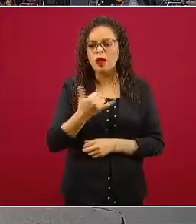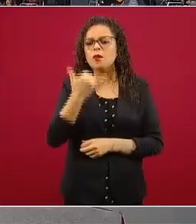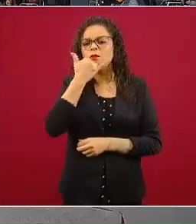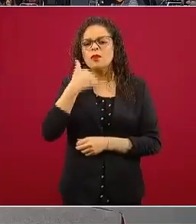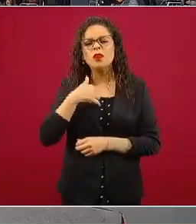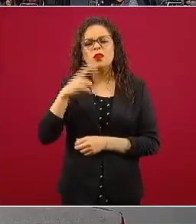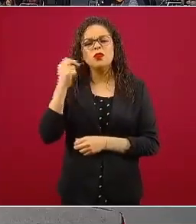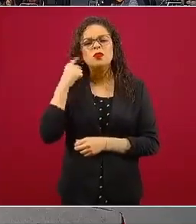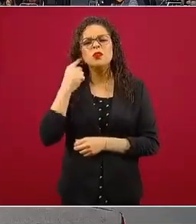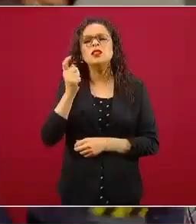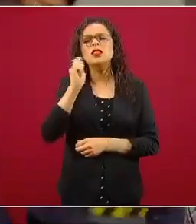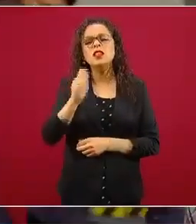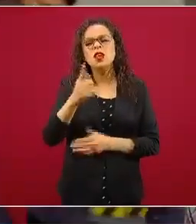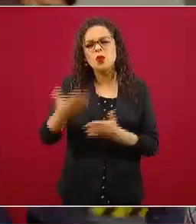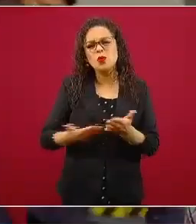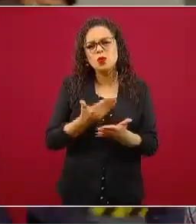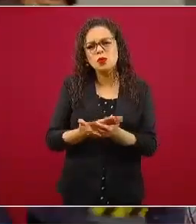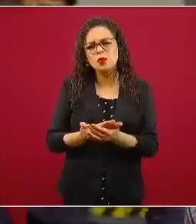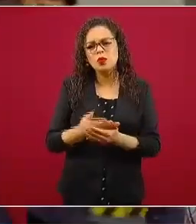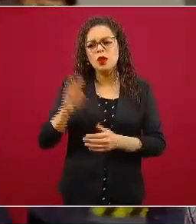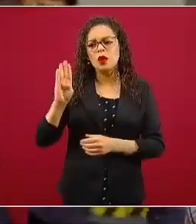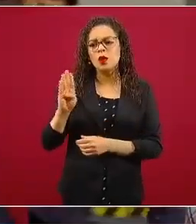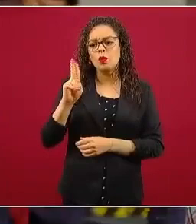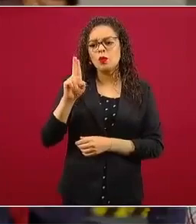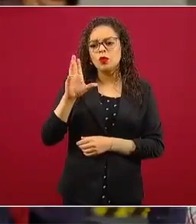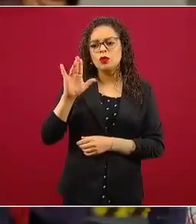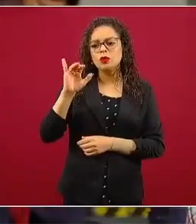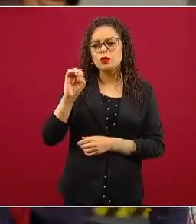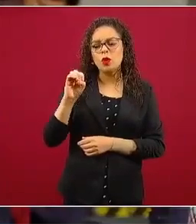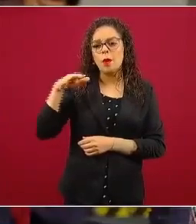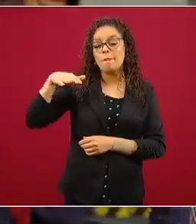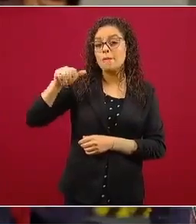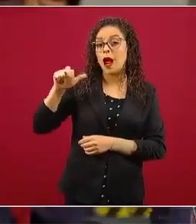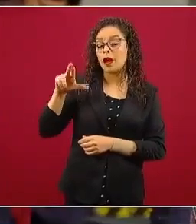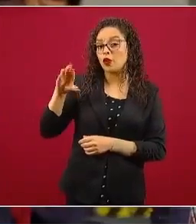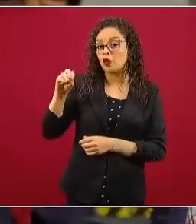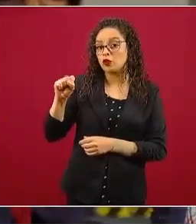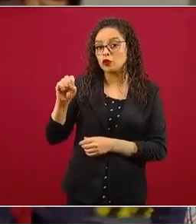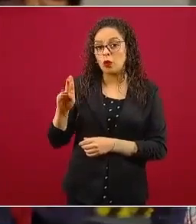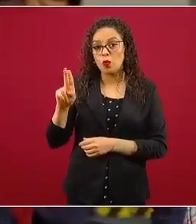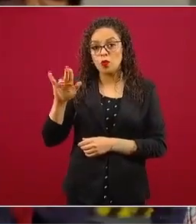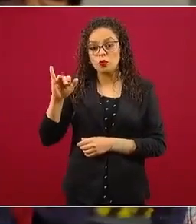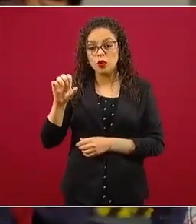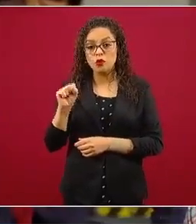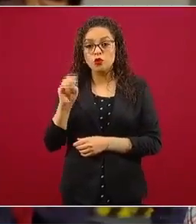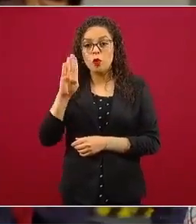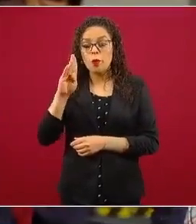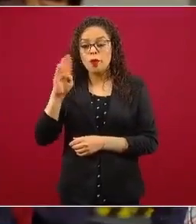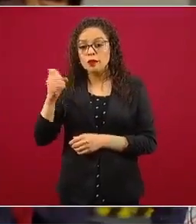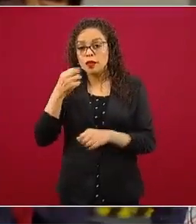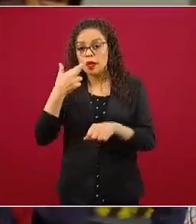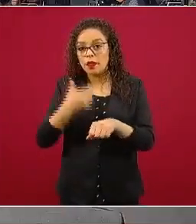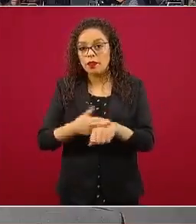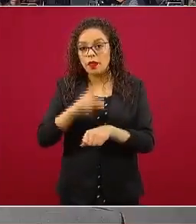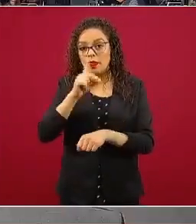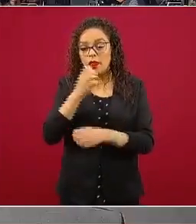propuesta. Bucio, le digo bien, Marcos Bucio, el subsecretario de Educación